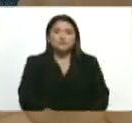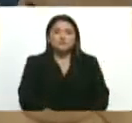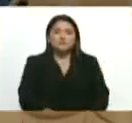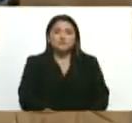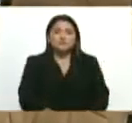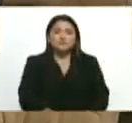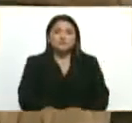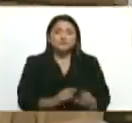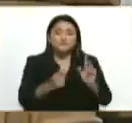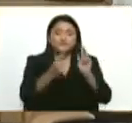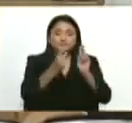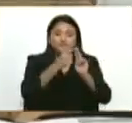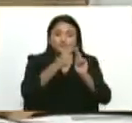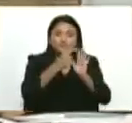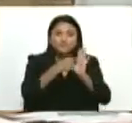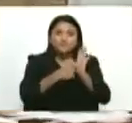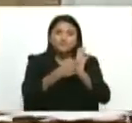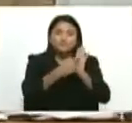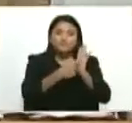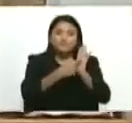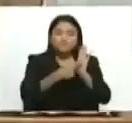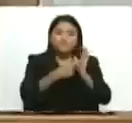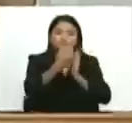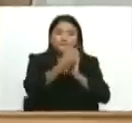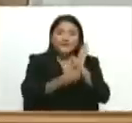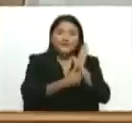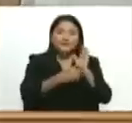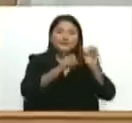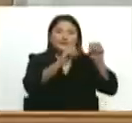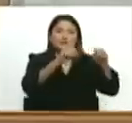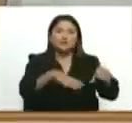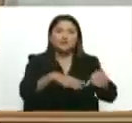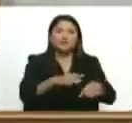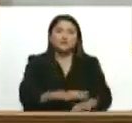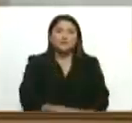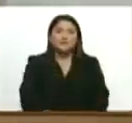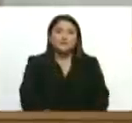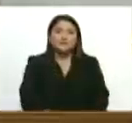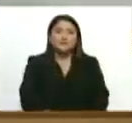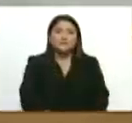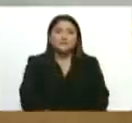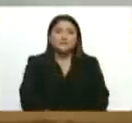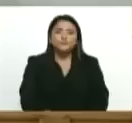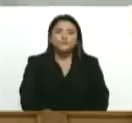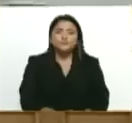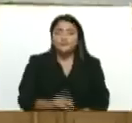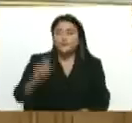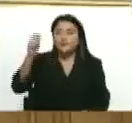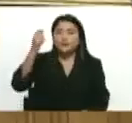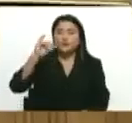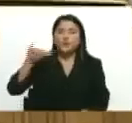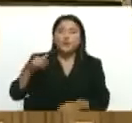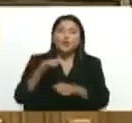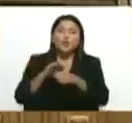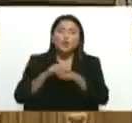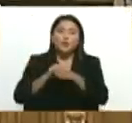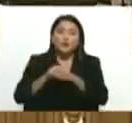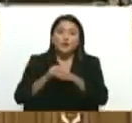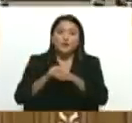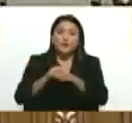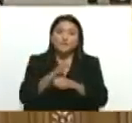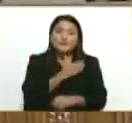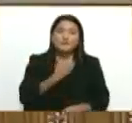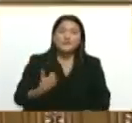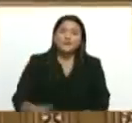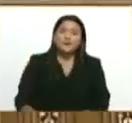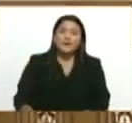Aquí está la carta de renuncia de Enrique Márquez ante la Asamblea Nacional. Ciudadano, diputado Jorge Rodríguez,